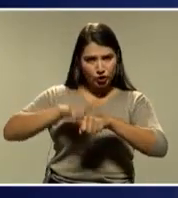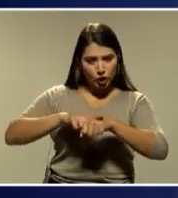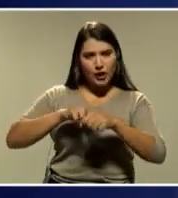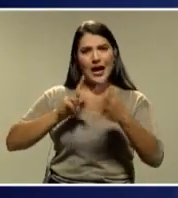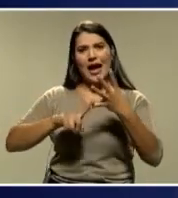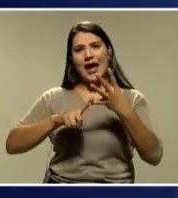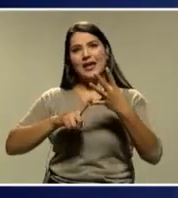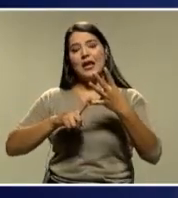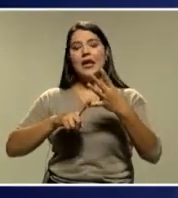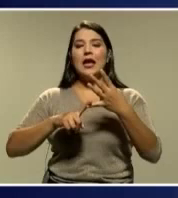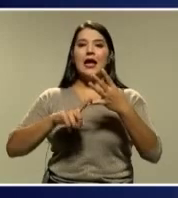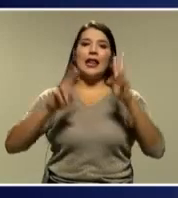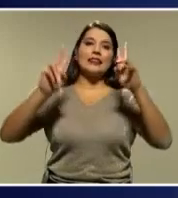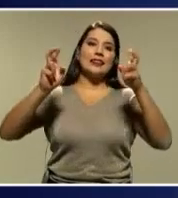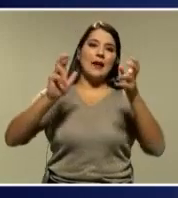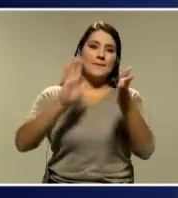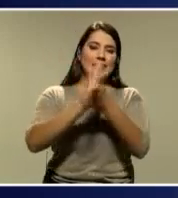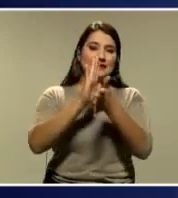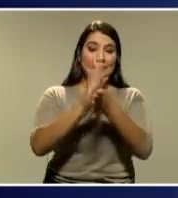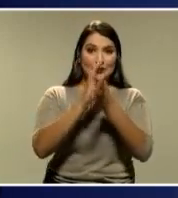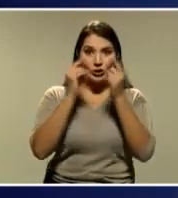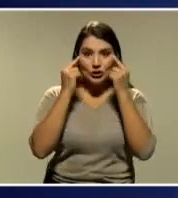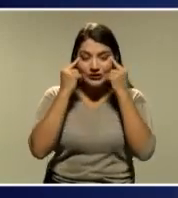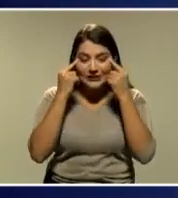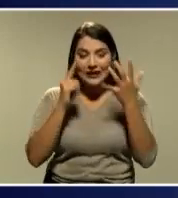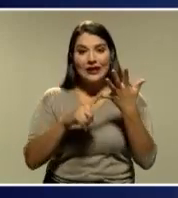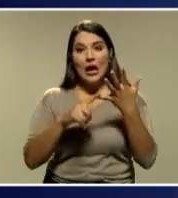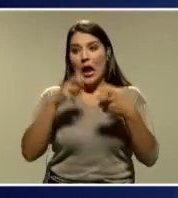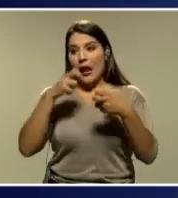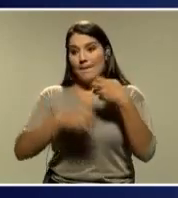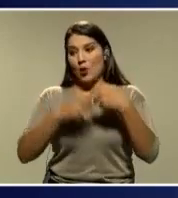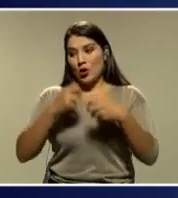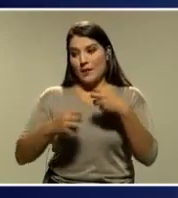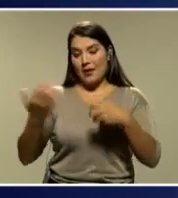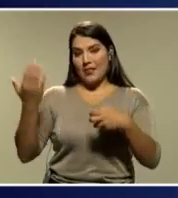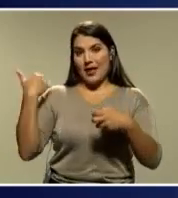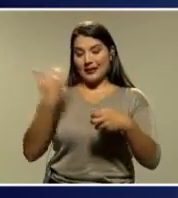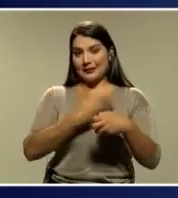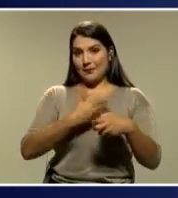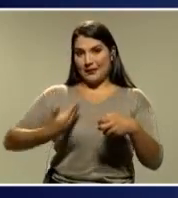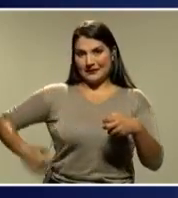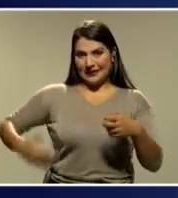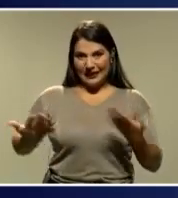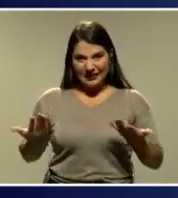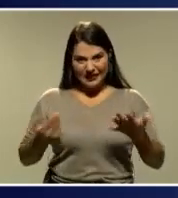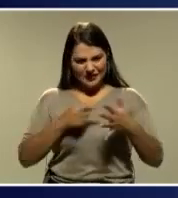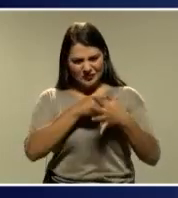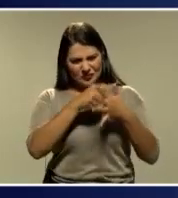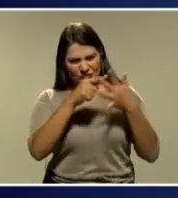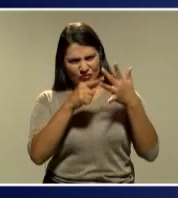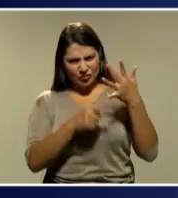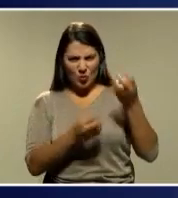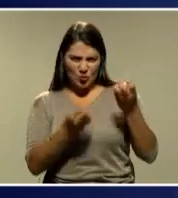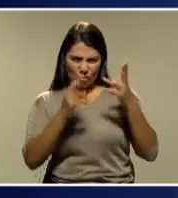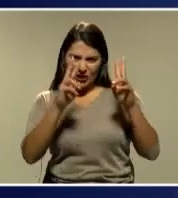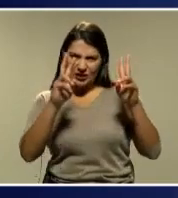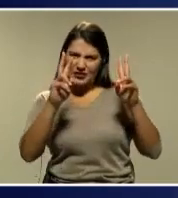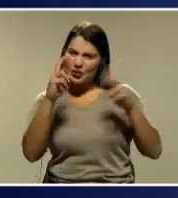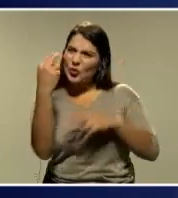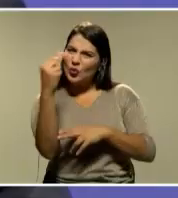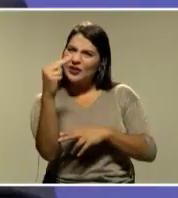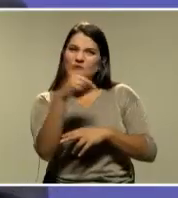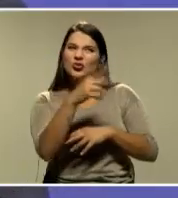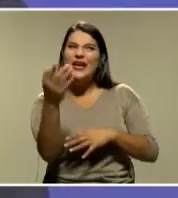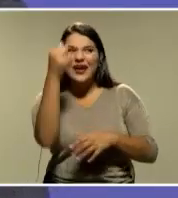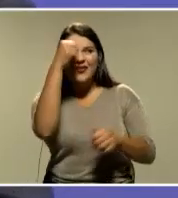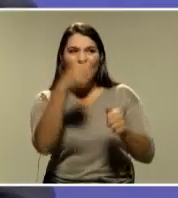cementazo ahora agarró el final, la crisis de los expresidentes. ¿Qué recuerda de esas coberturas?